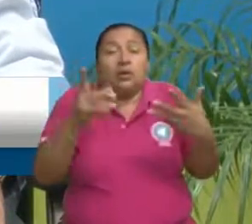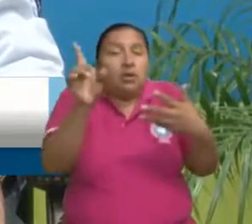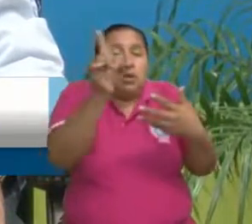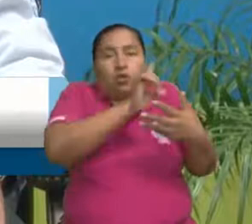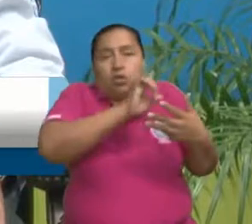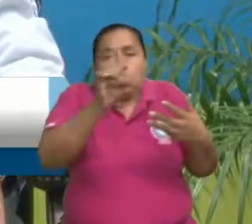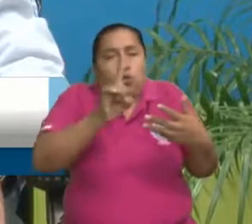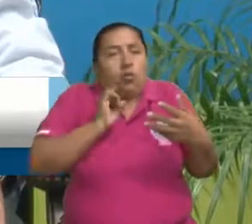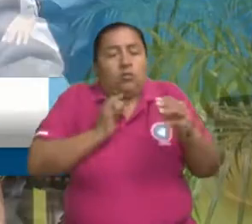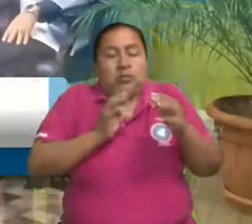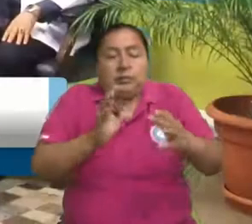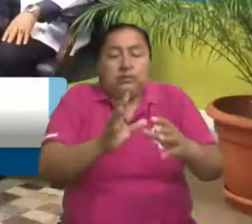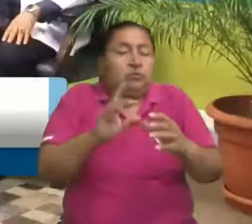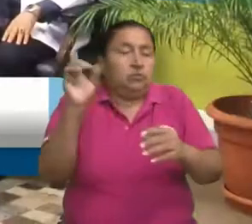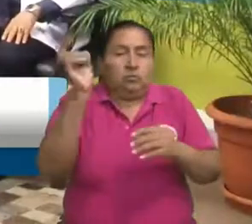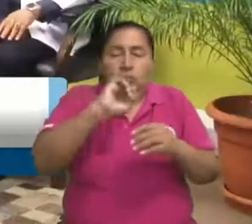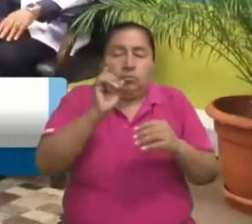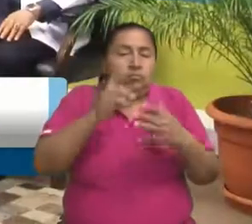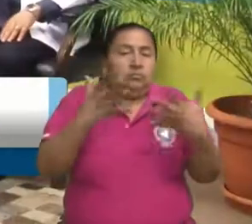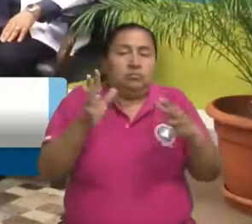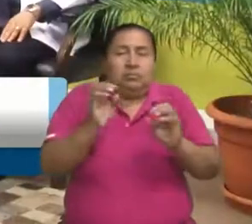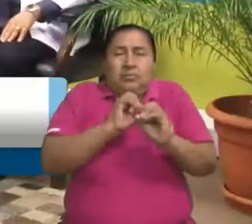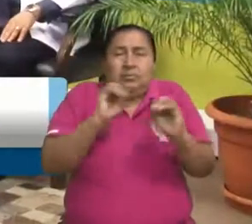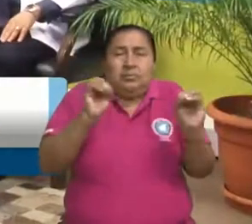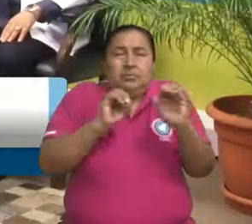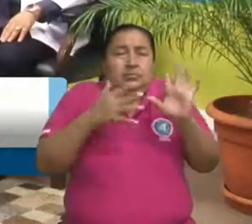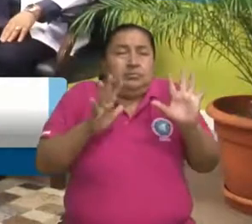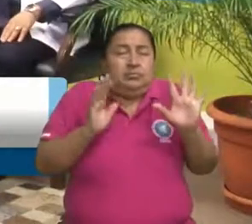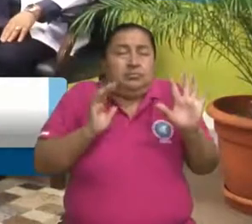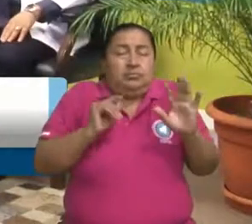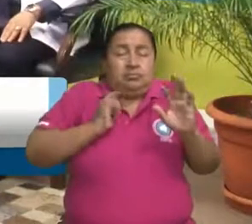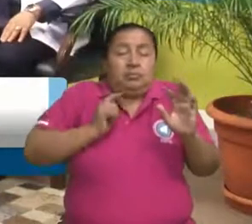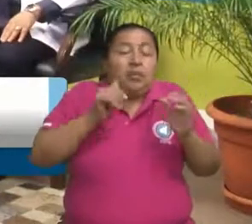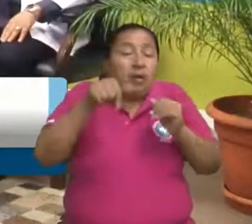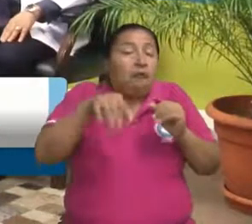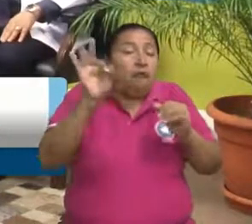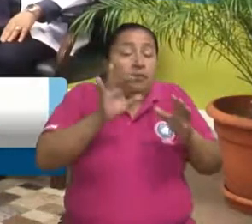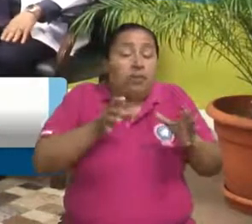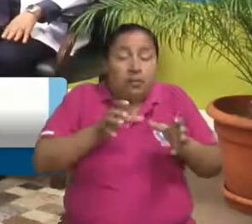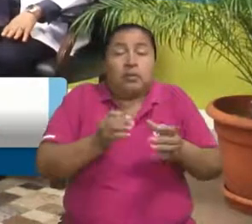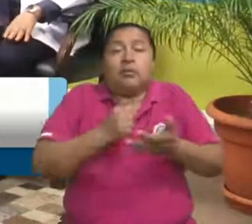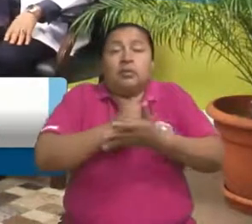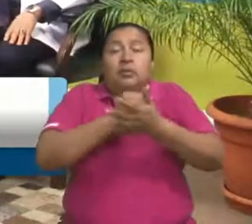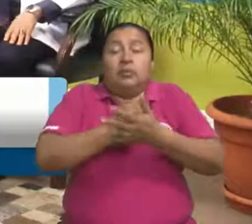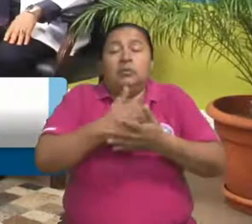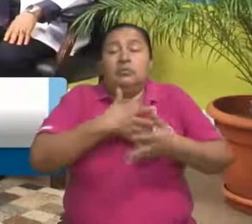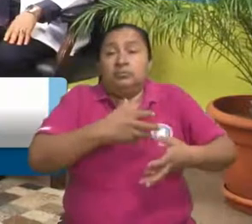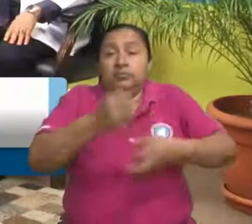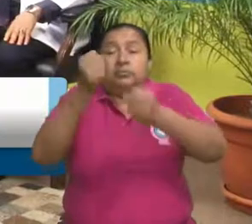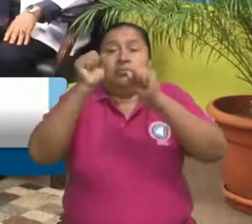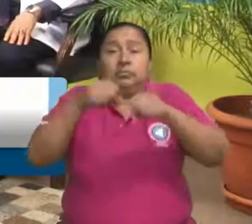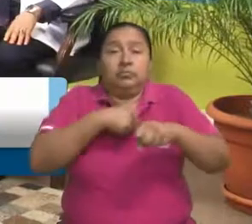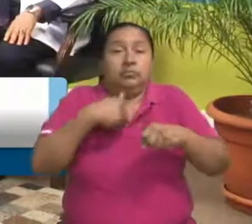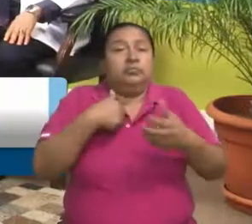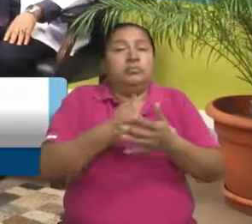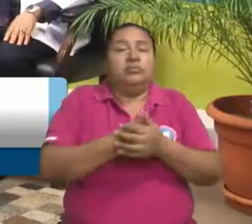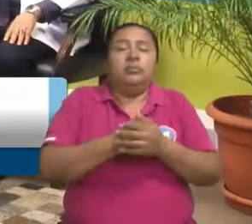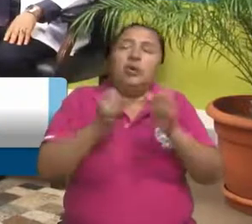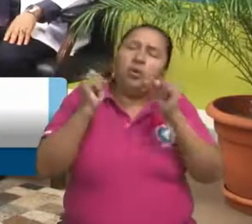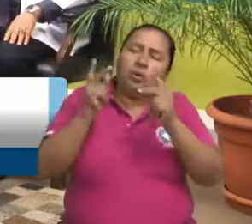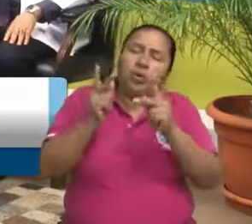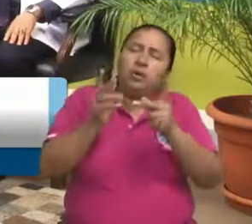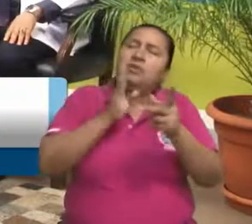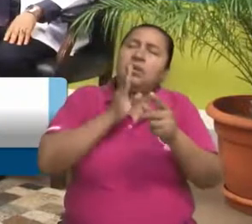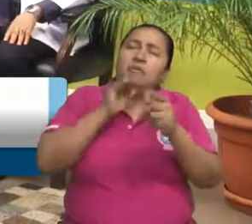tocarlo. No tocarlo para y tener los medios adecuados para extraerlo. Sí. Ok. Ahora,